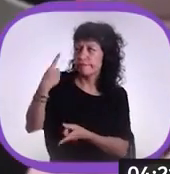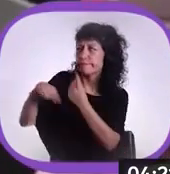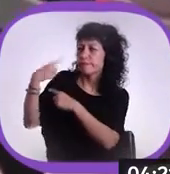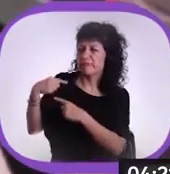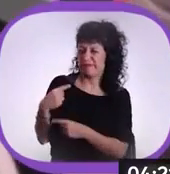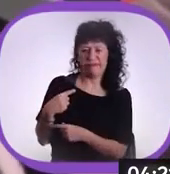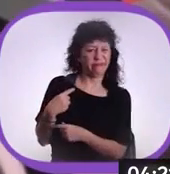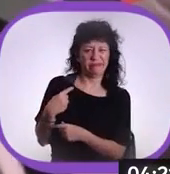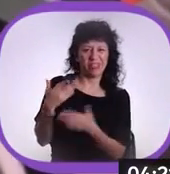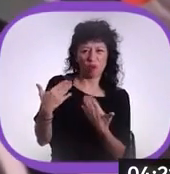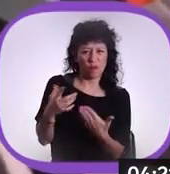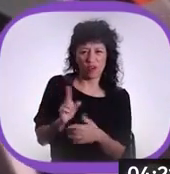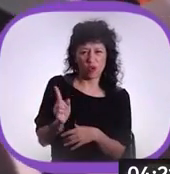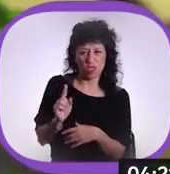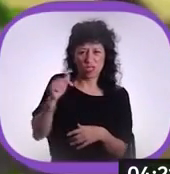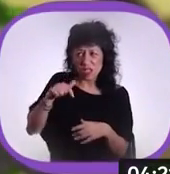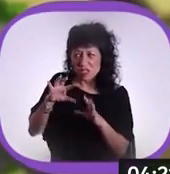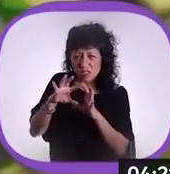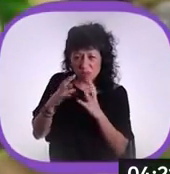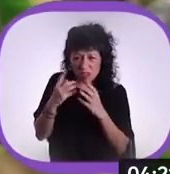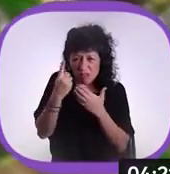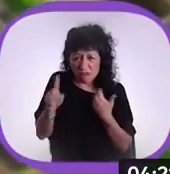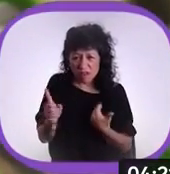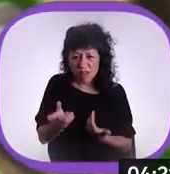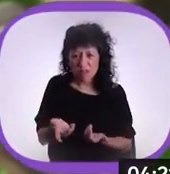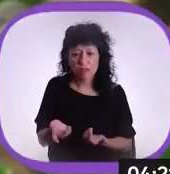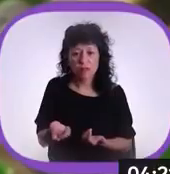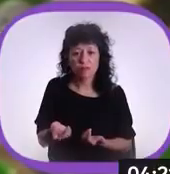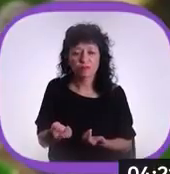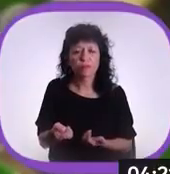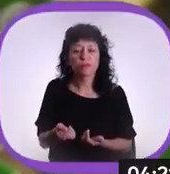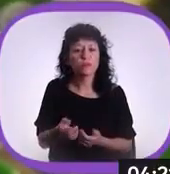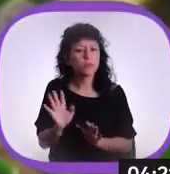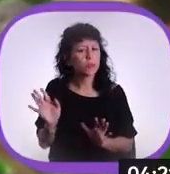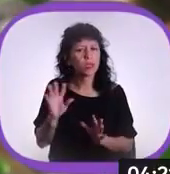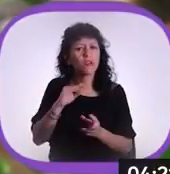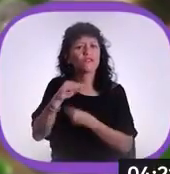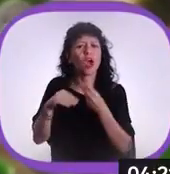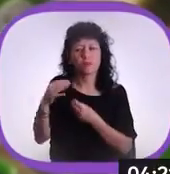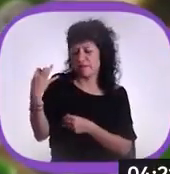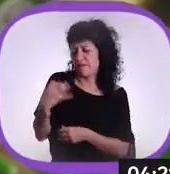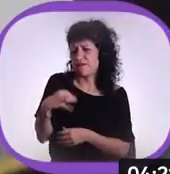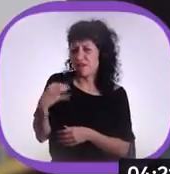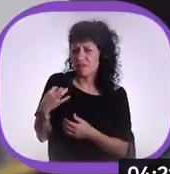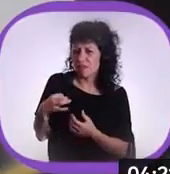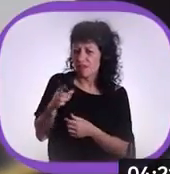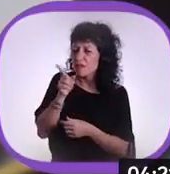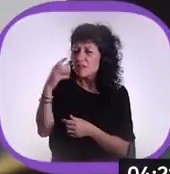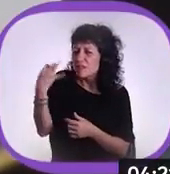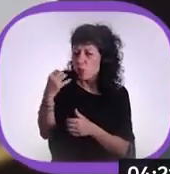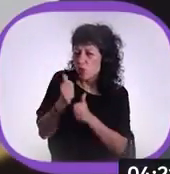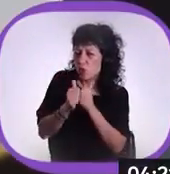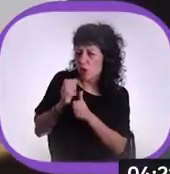probable? Estamos en otra dimensión. Querida, solo una familia real tiene genes tan exquisitos. Esto tiene que estar en el álbum